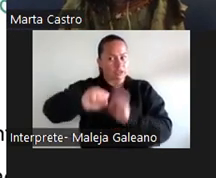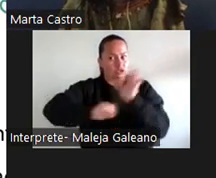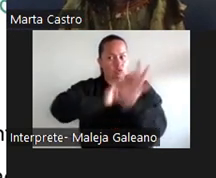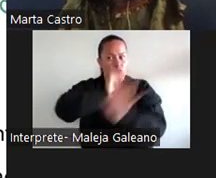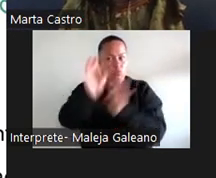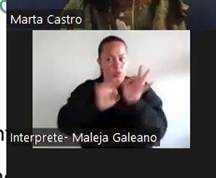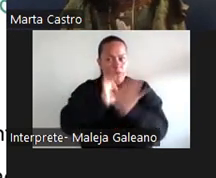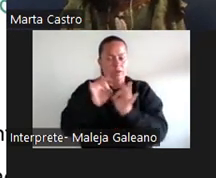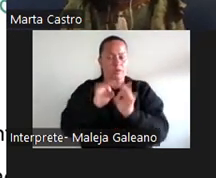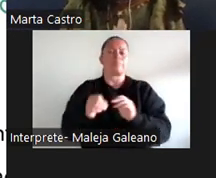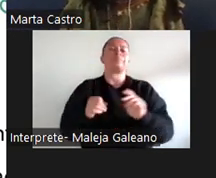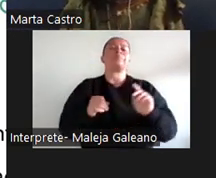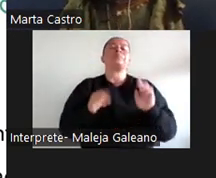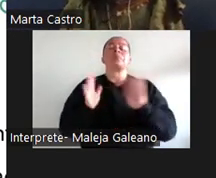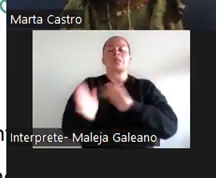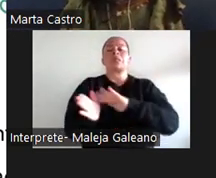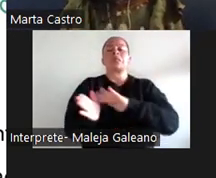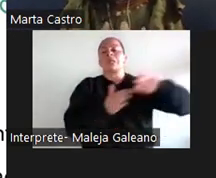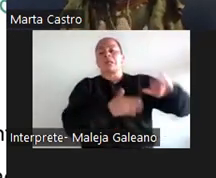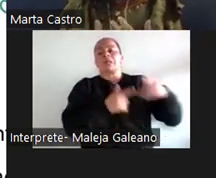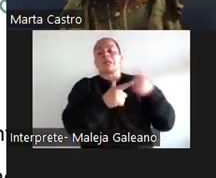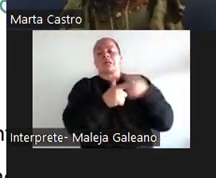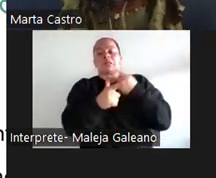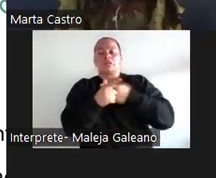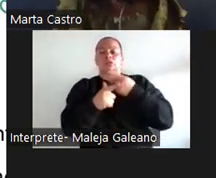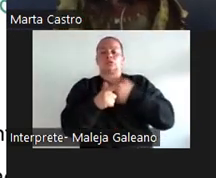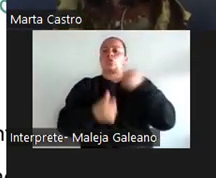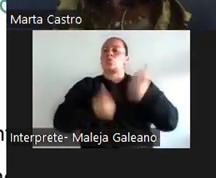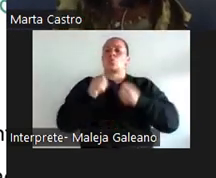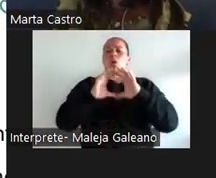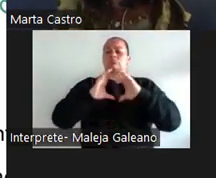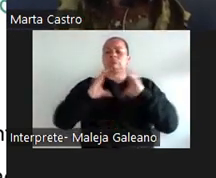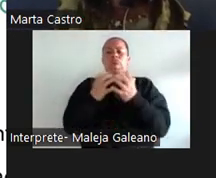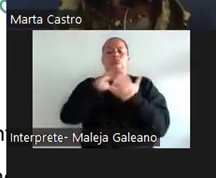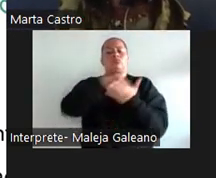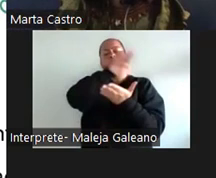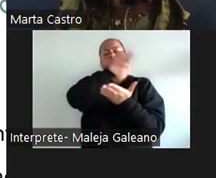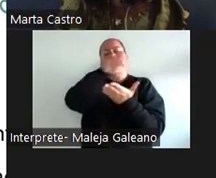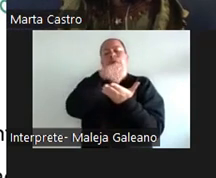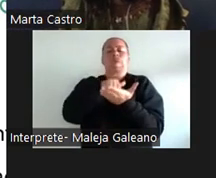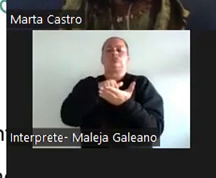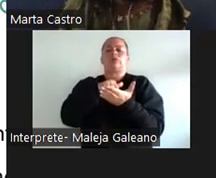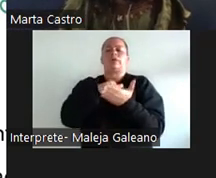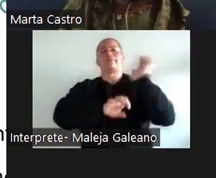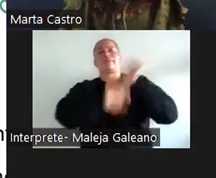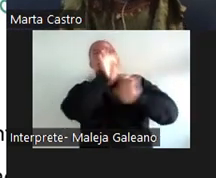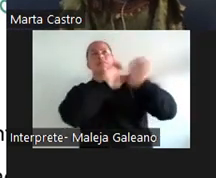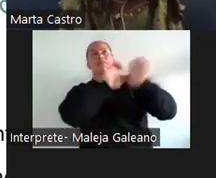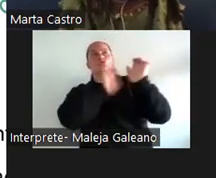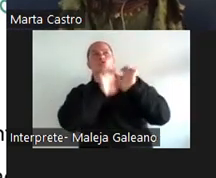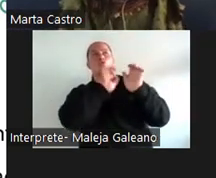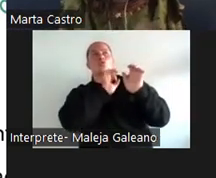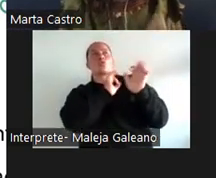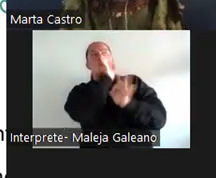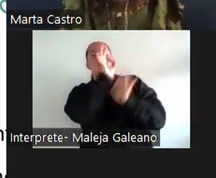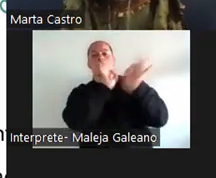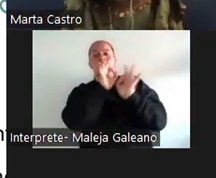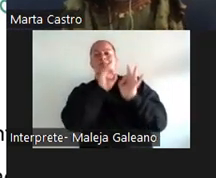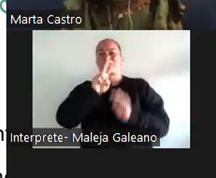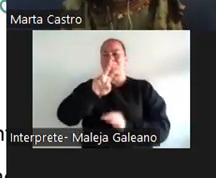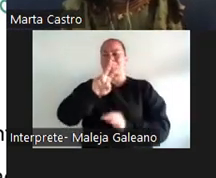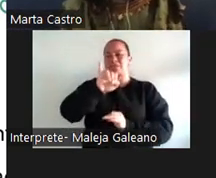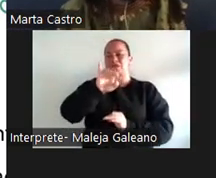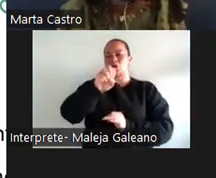qué qué digamos Cuál es el núcleo que nosotras defendemos desde cuidando a Violeta nosotros que nosotras